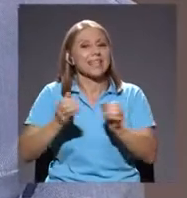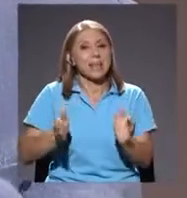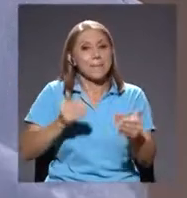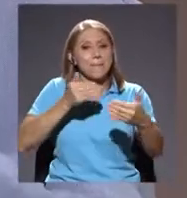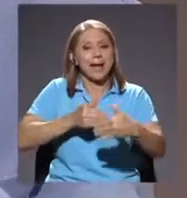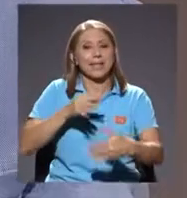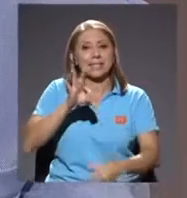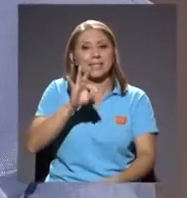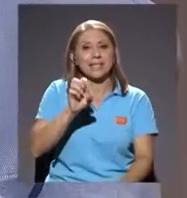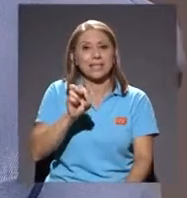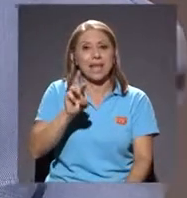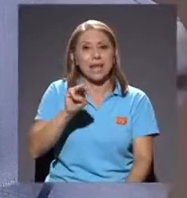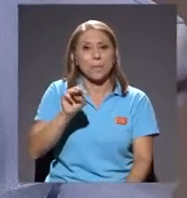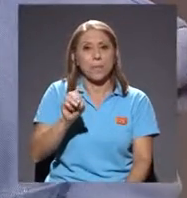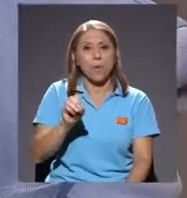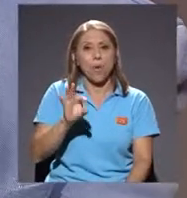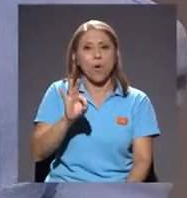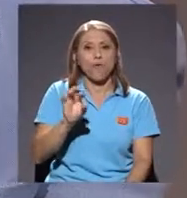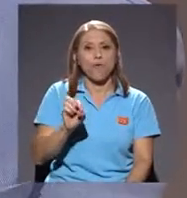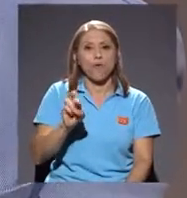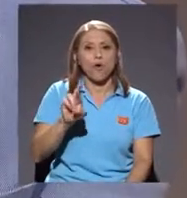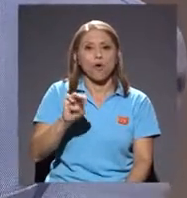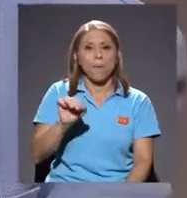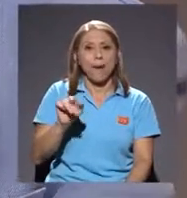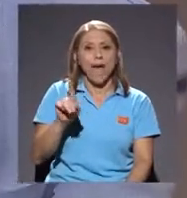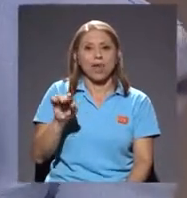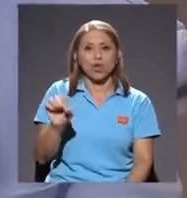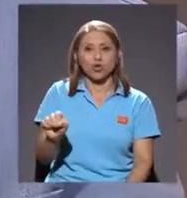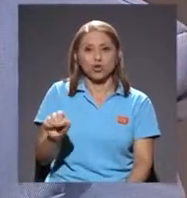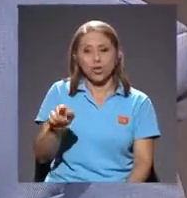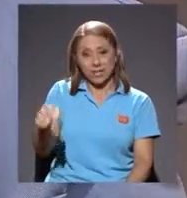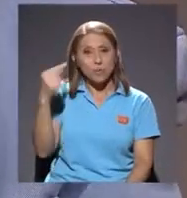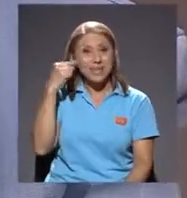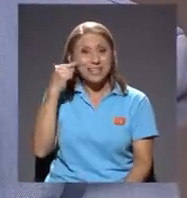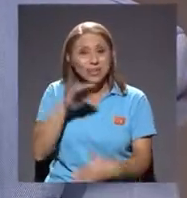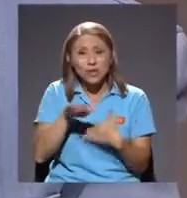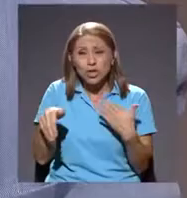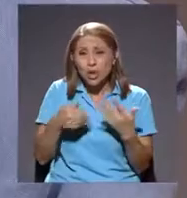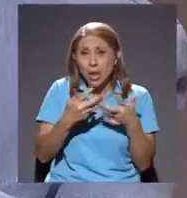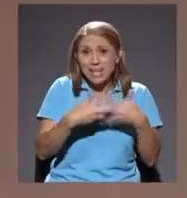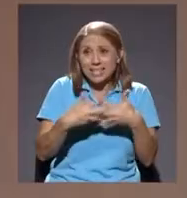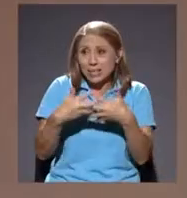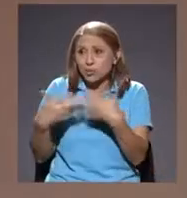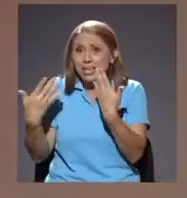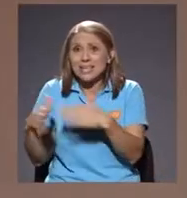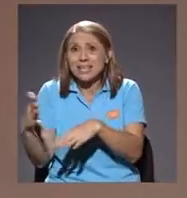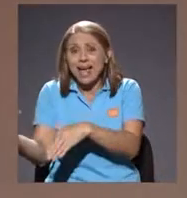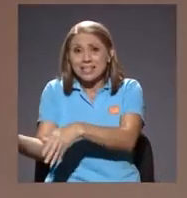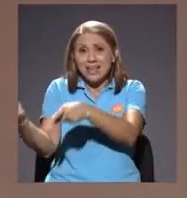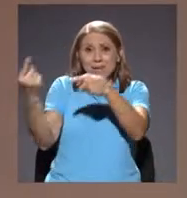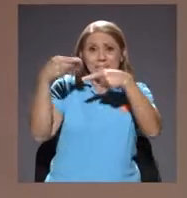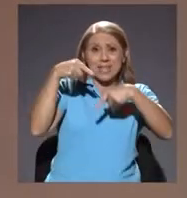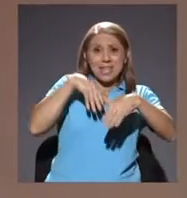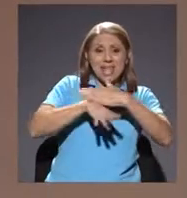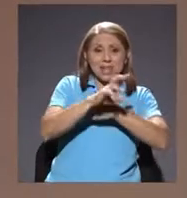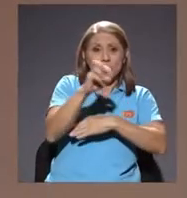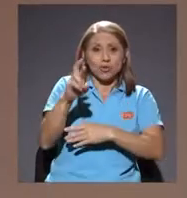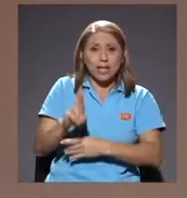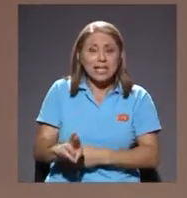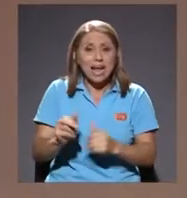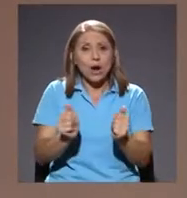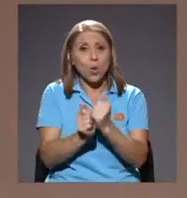en todas estas industrias que venían instalándose al país de alta tecnología o de industria médica que requerían